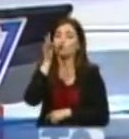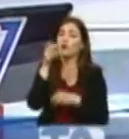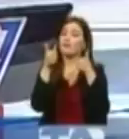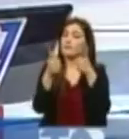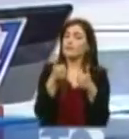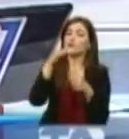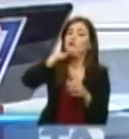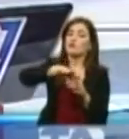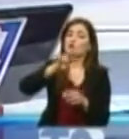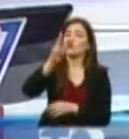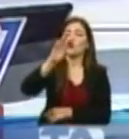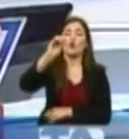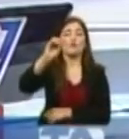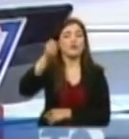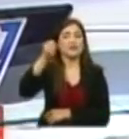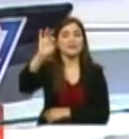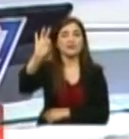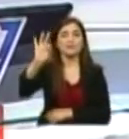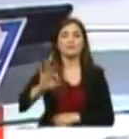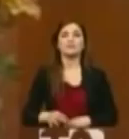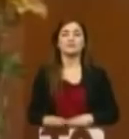a las elecciones de 2019.